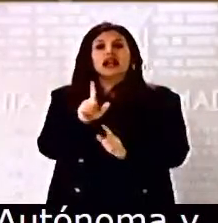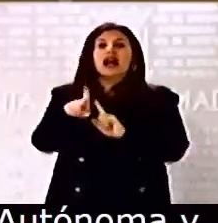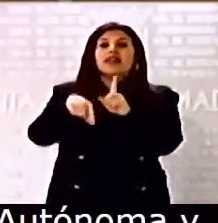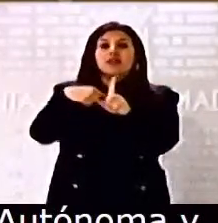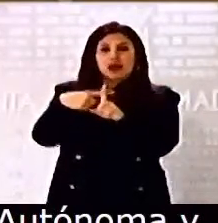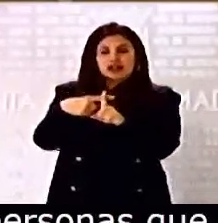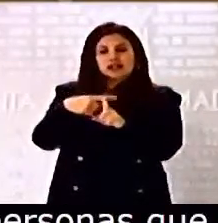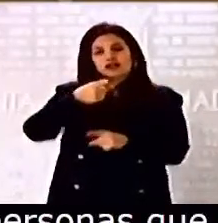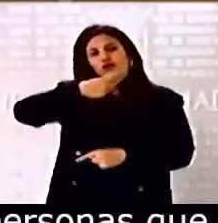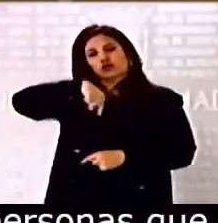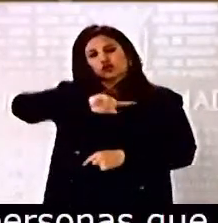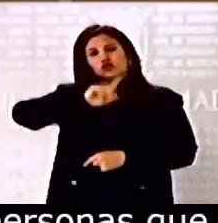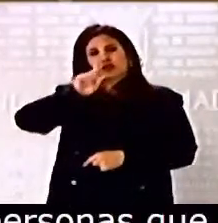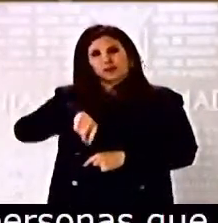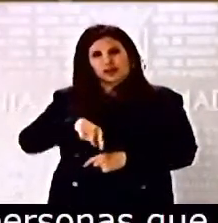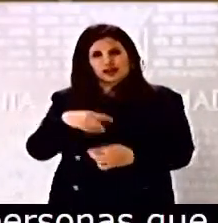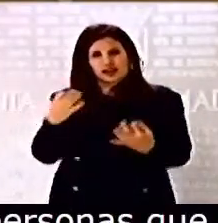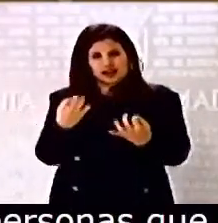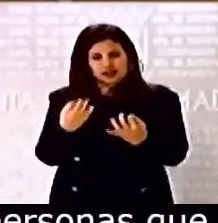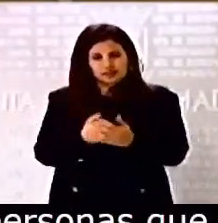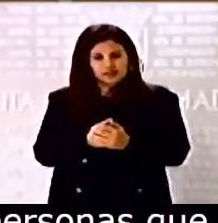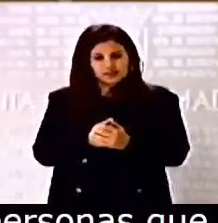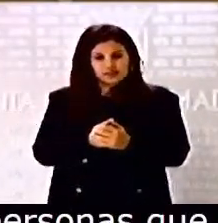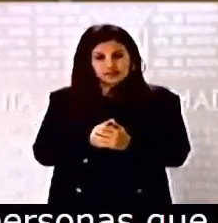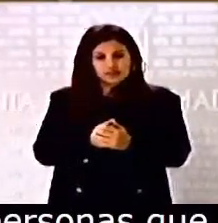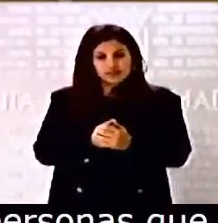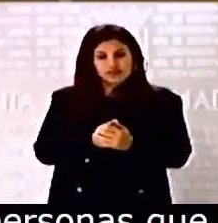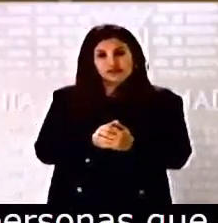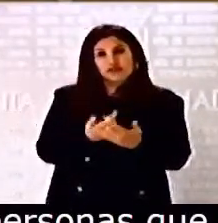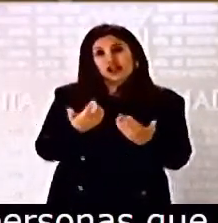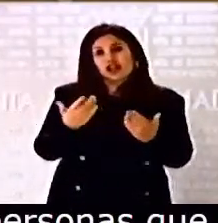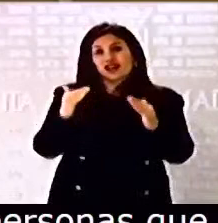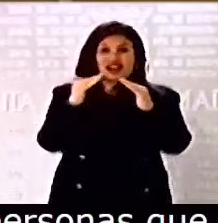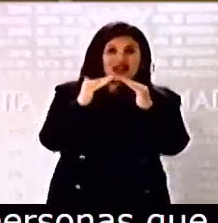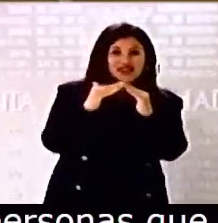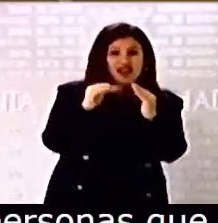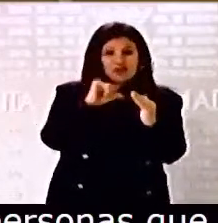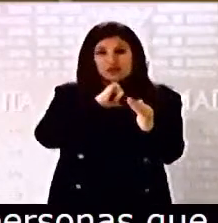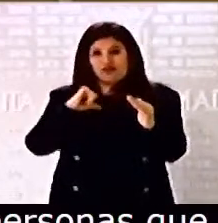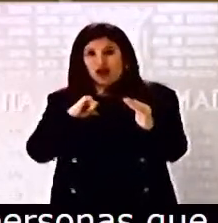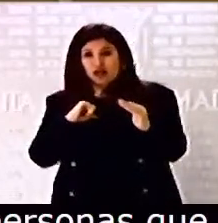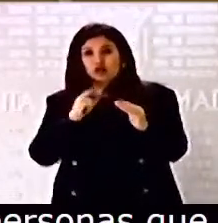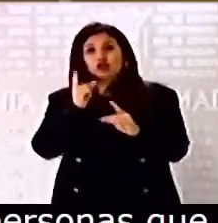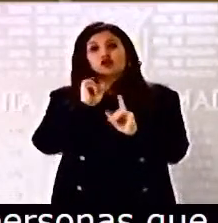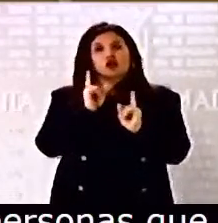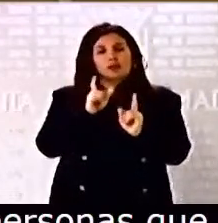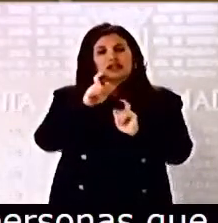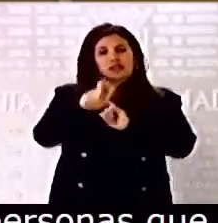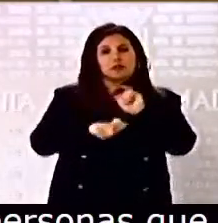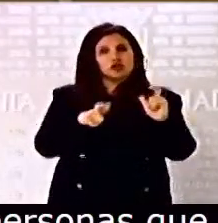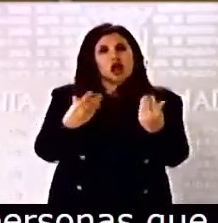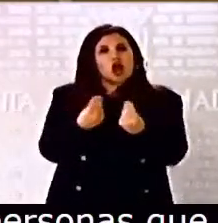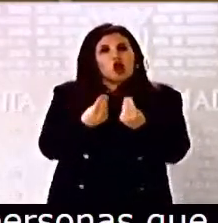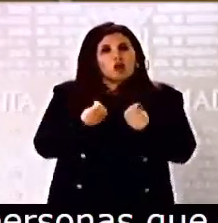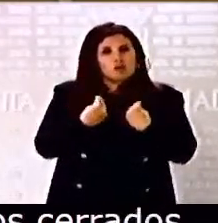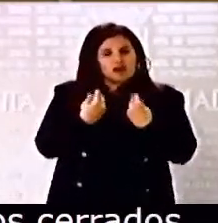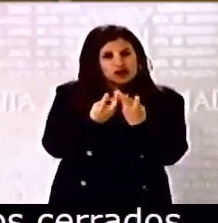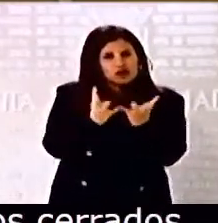que en los espacios cerrados privados solo se puedan reunir los núcleos de